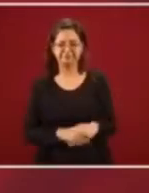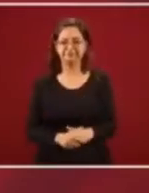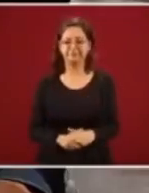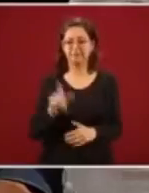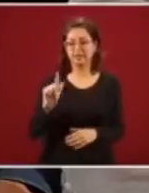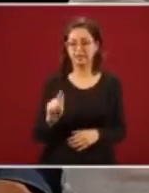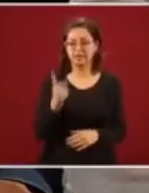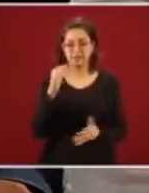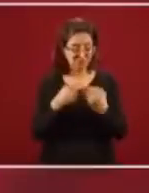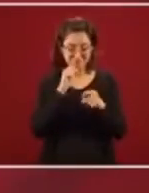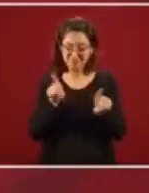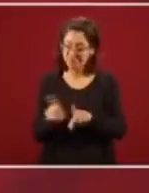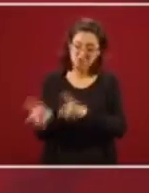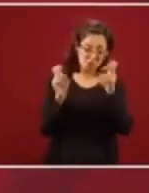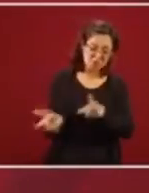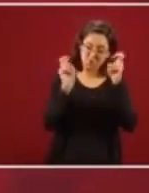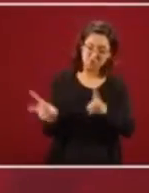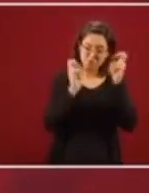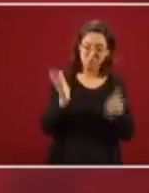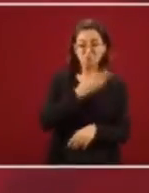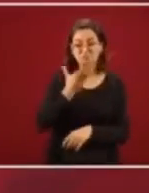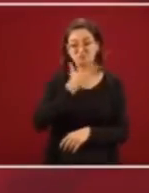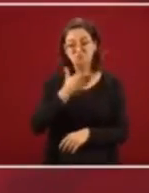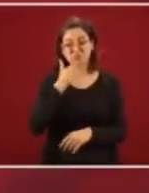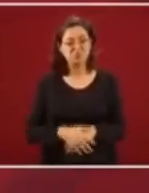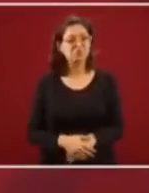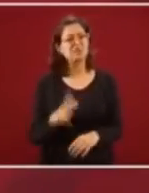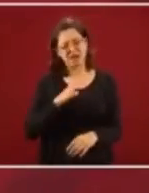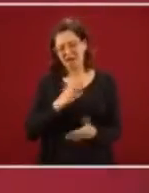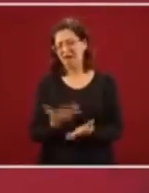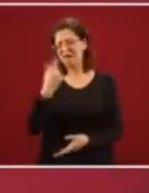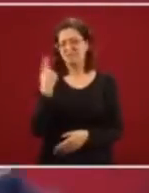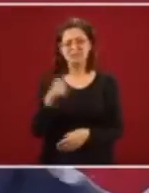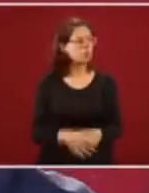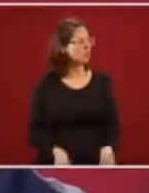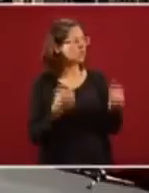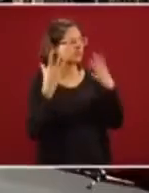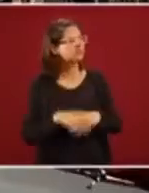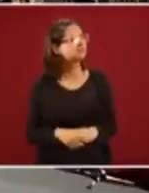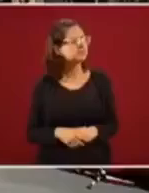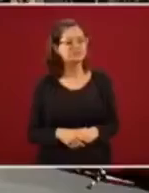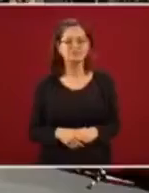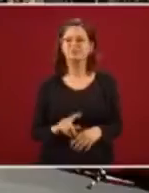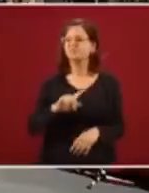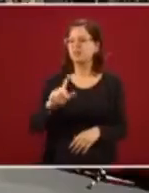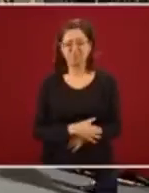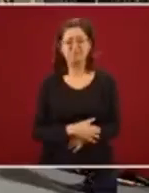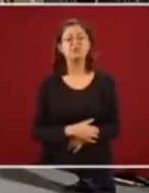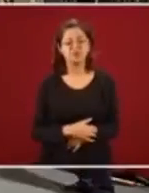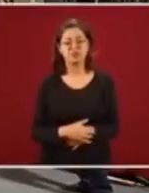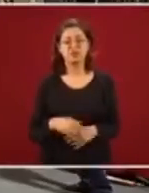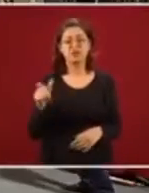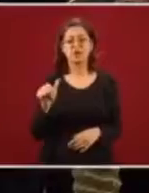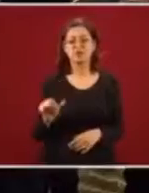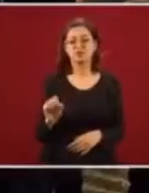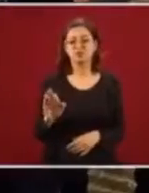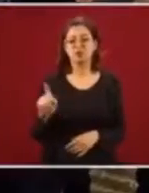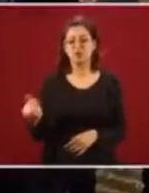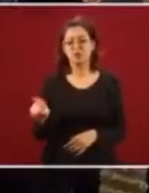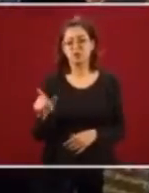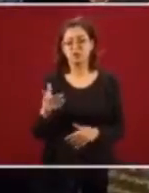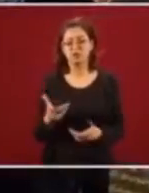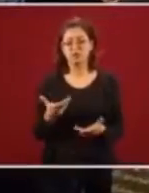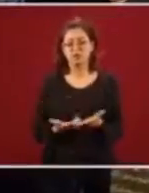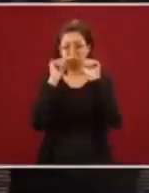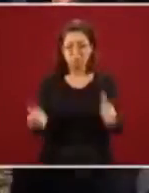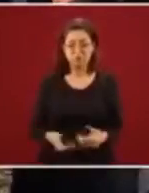72 mil millones de corrupción, exacto. ¿Y hay denuncias? Claro, sí hay denuncias, sí. Pero no nos vamos. ¿Cuántas denuncias hay? Ya les informamos el martes. Porque la auditoría no necesariamente tiene